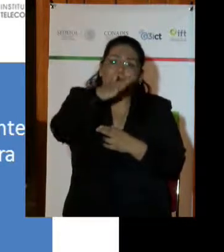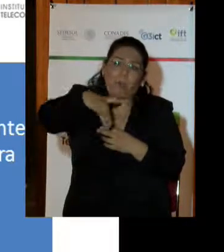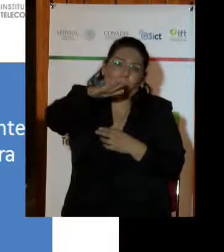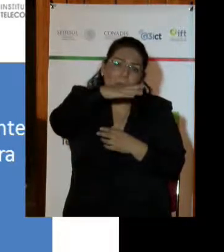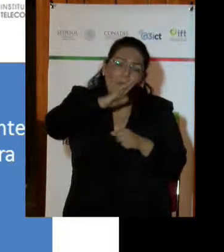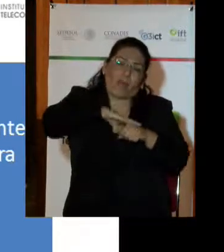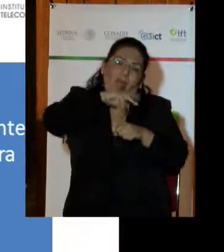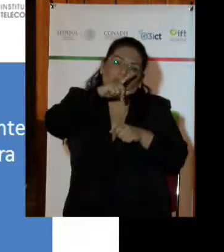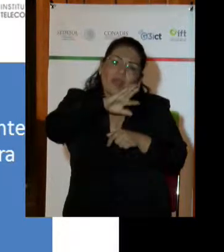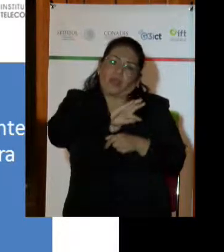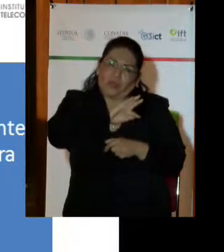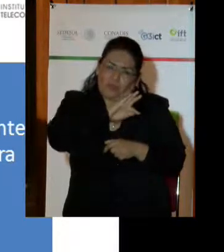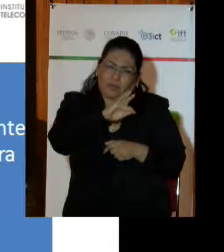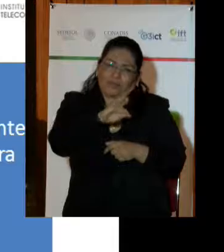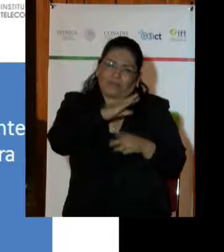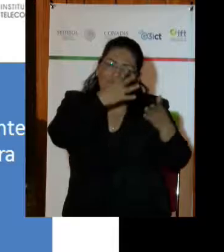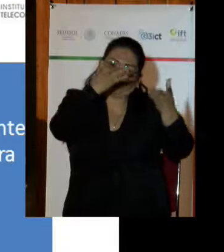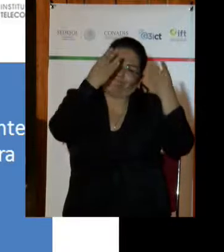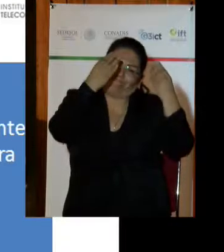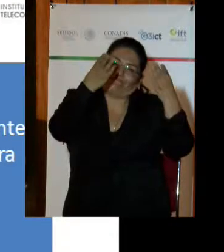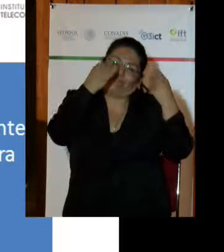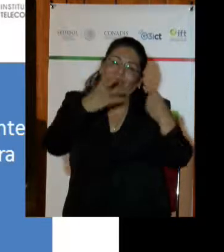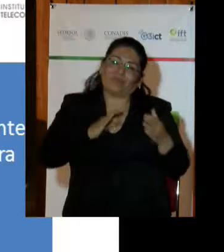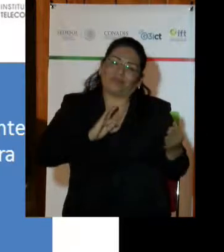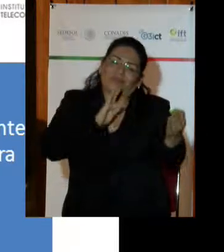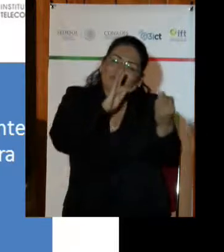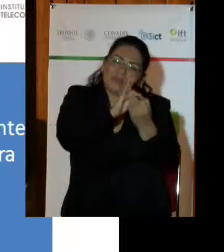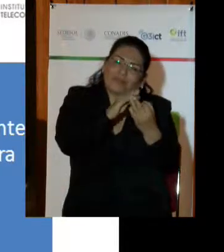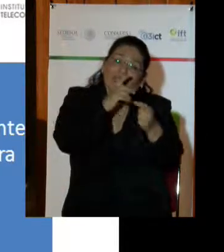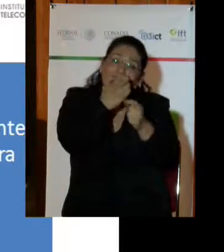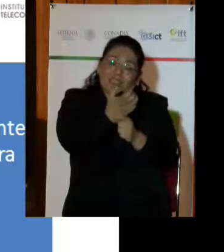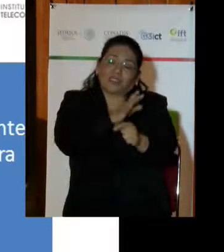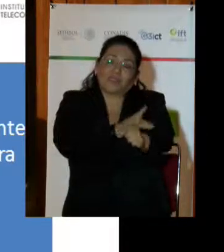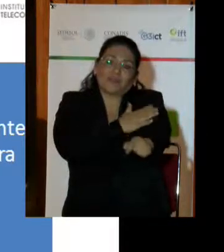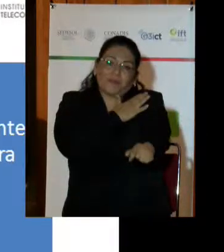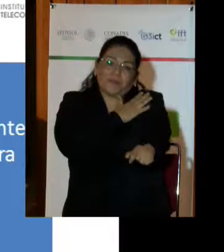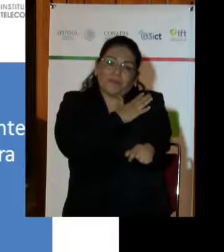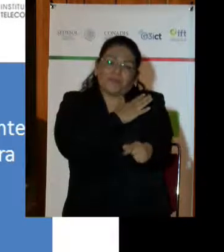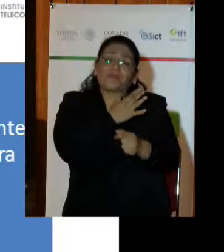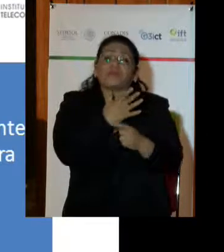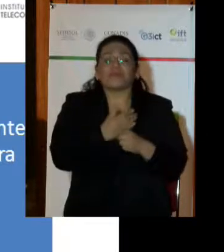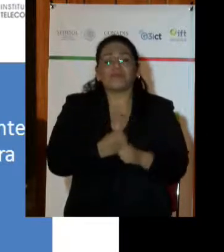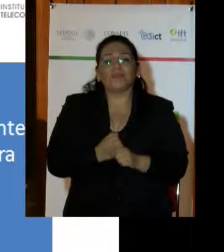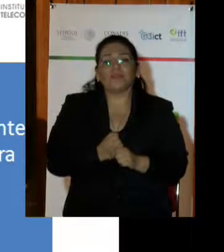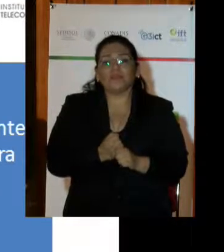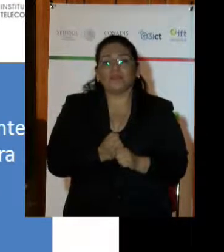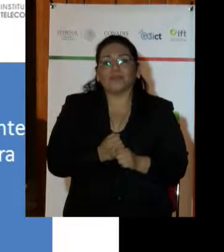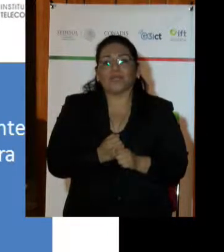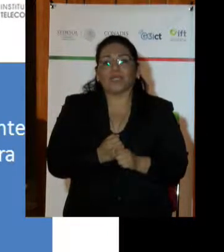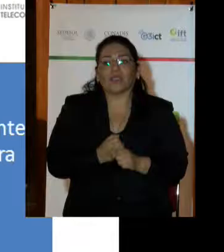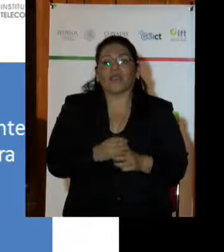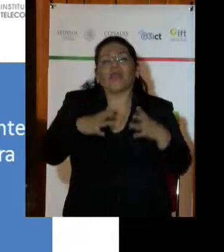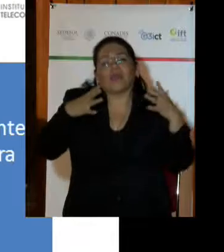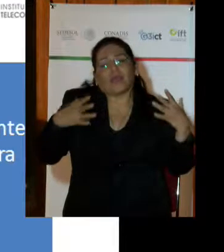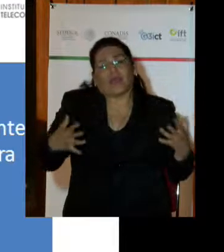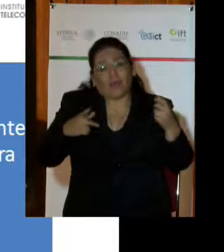más nos pueden enseñar y acercar a esa sensibilización. El gran reto, creo